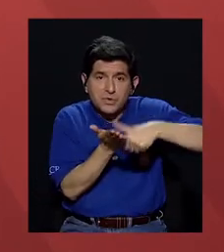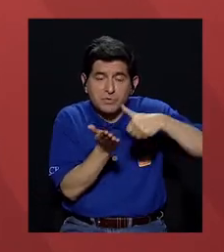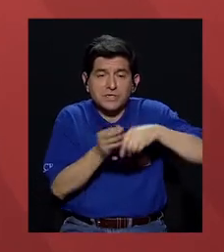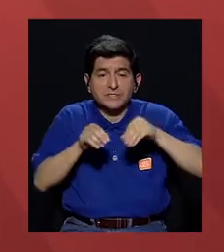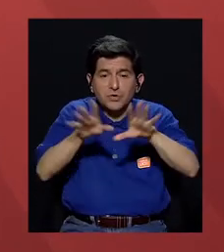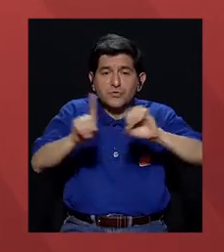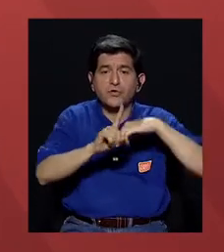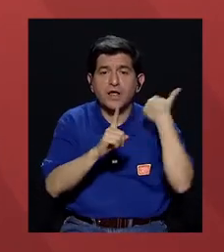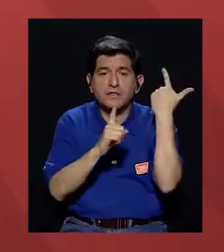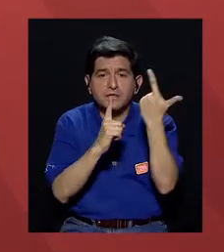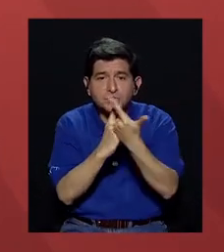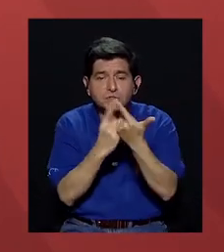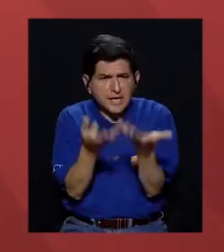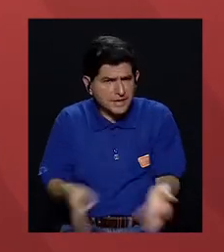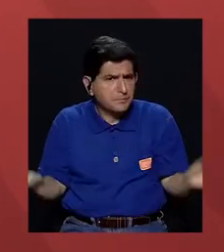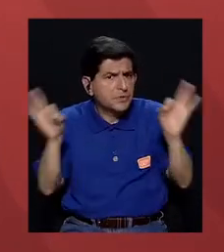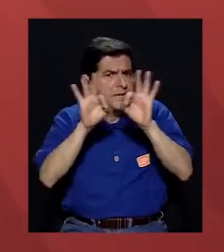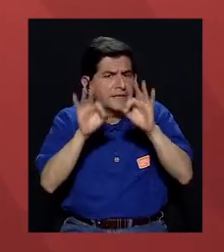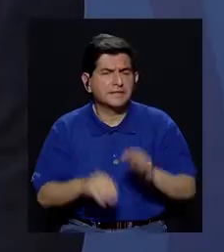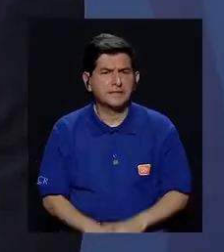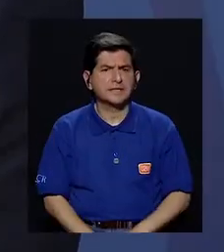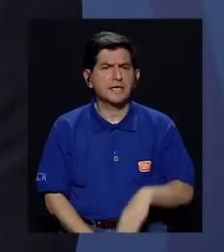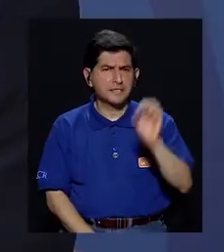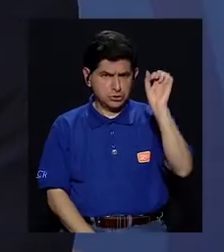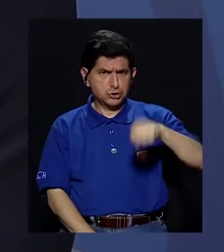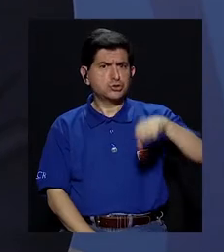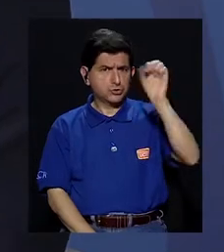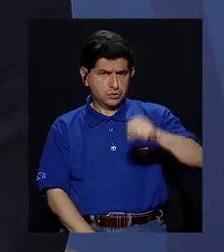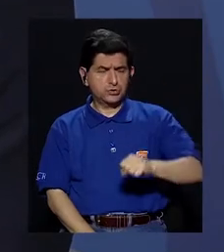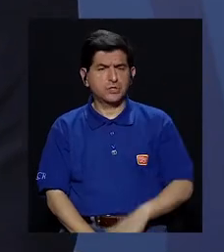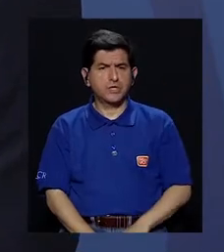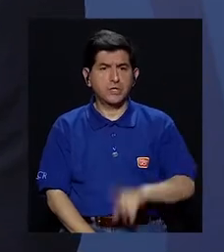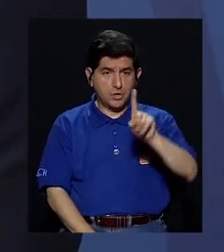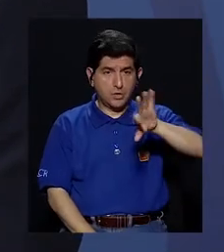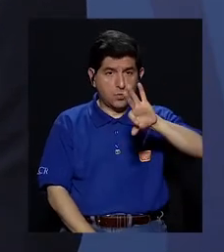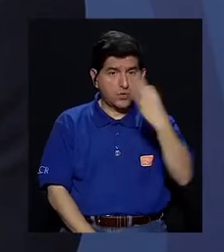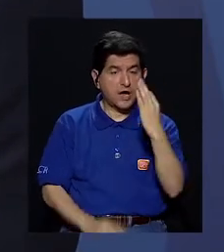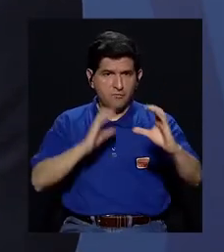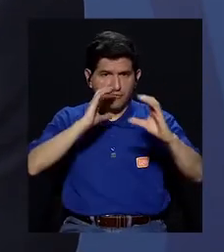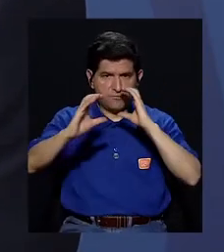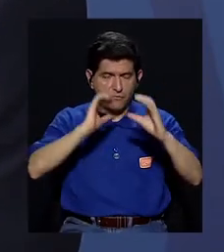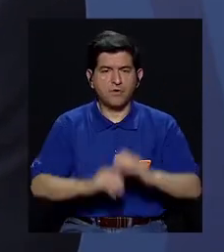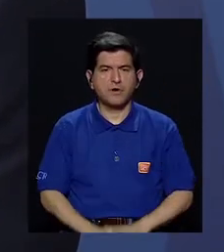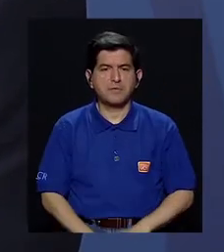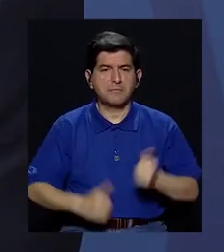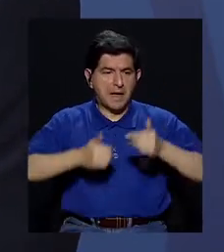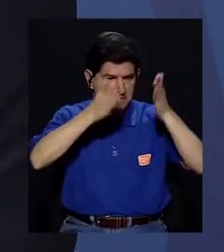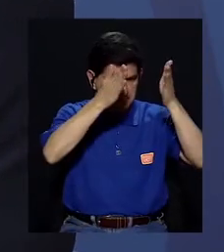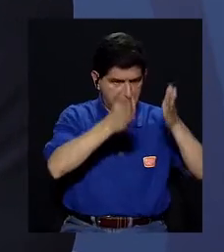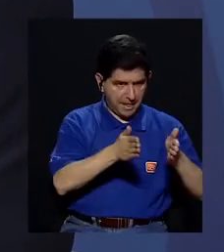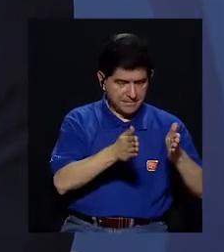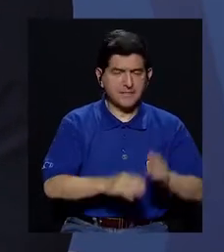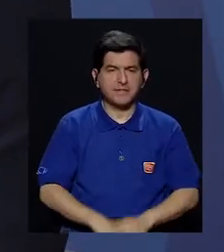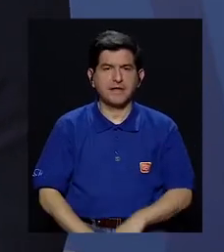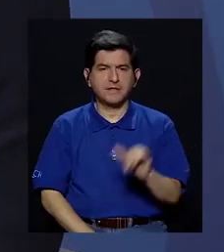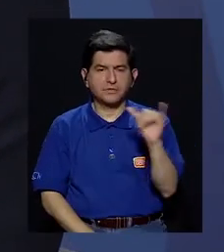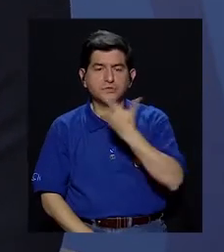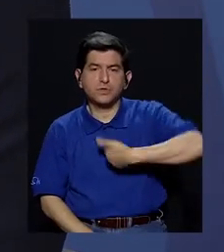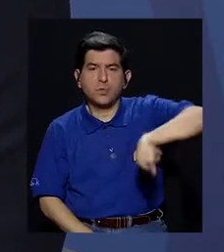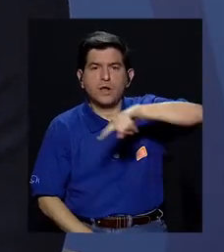las redes sociales van a contar si cuentan porque son un canal más de comunicación al cual tanto candidatos